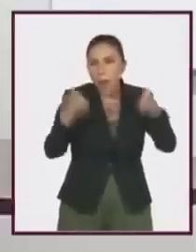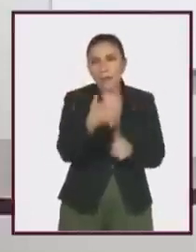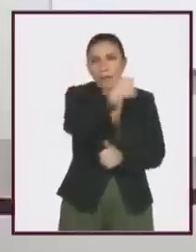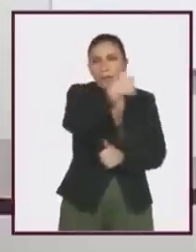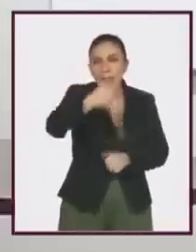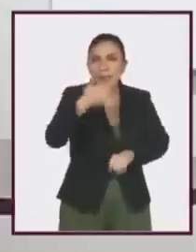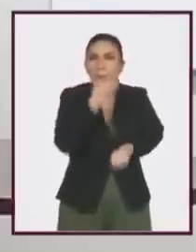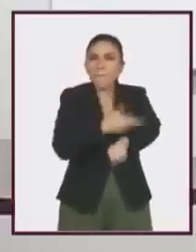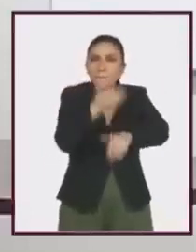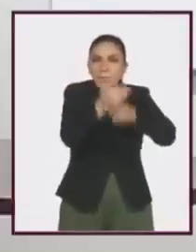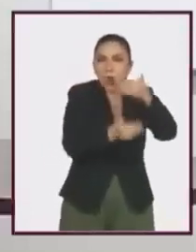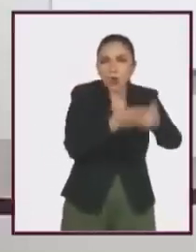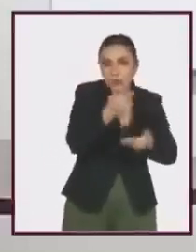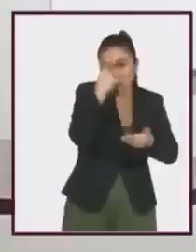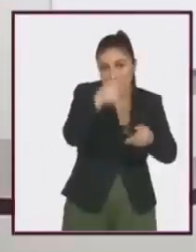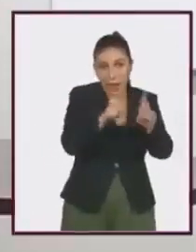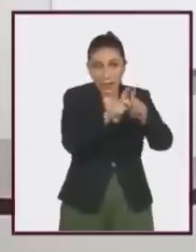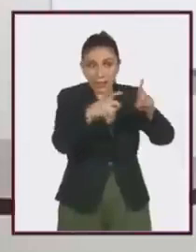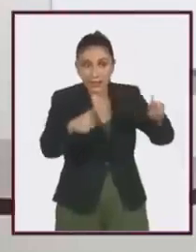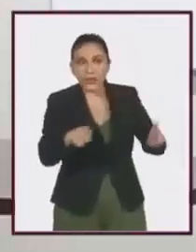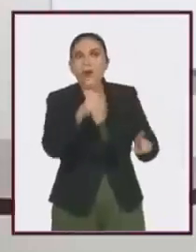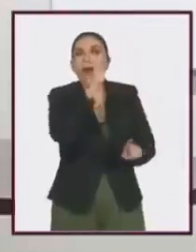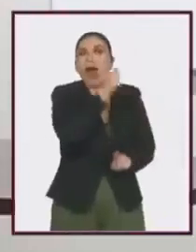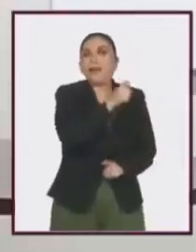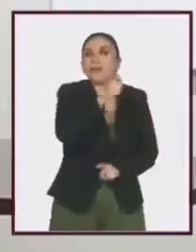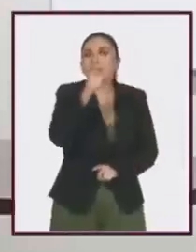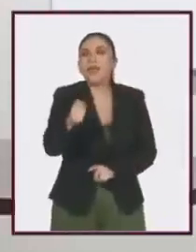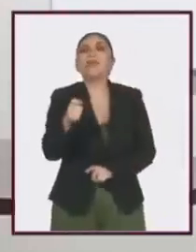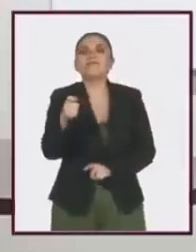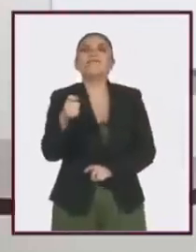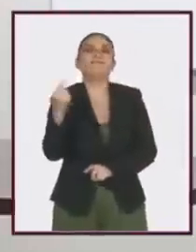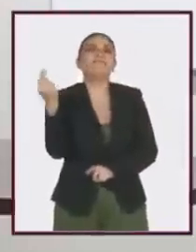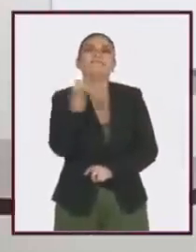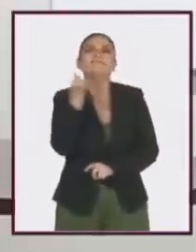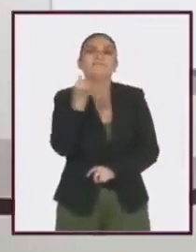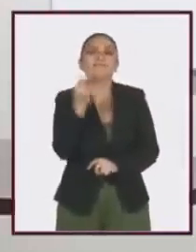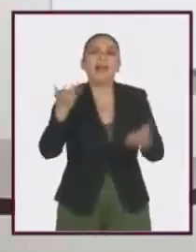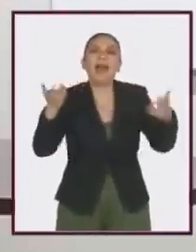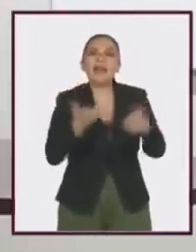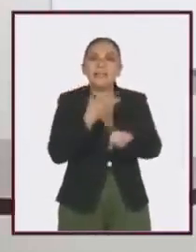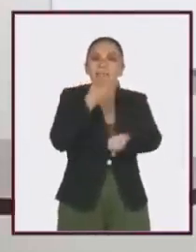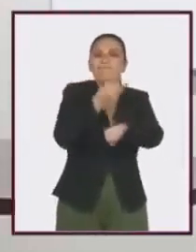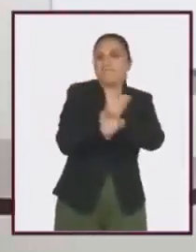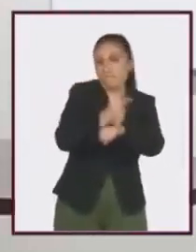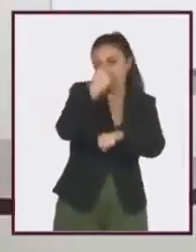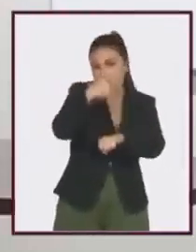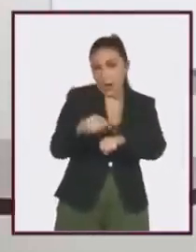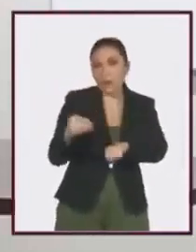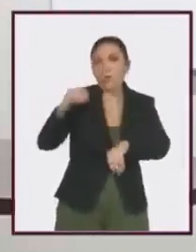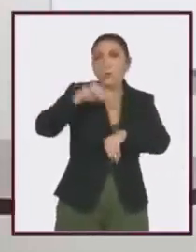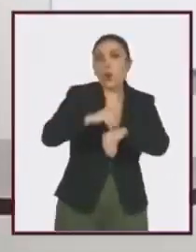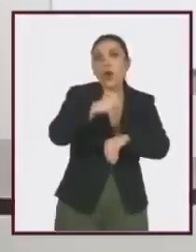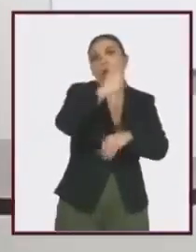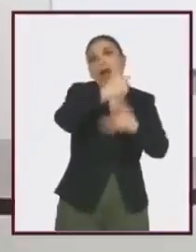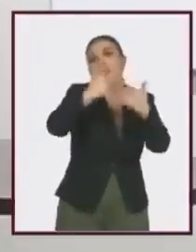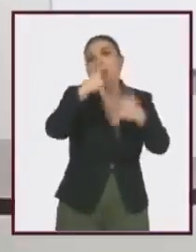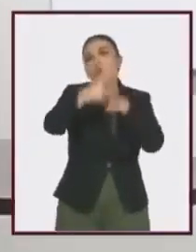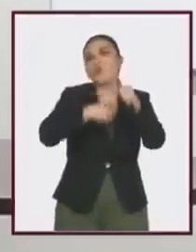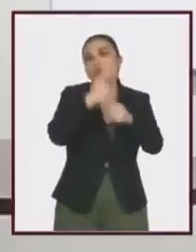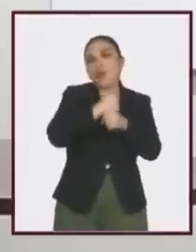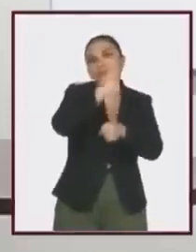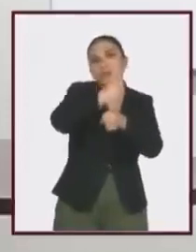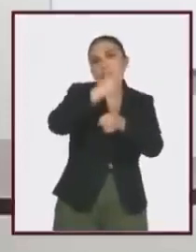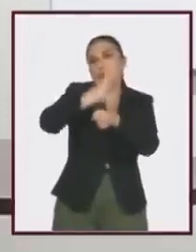se refiere a lo que se tendría que abordar en cada uno de los grados de